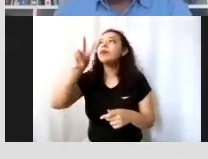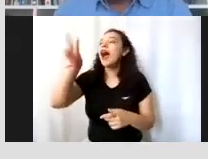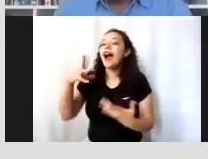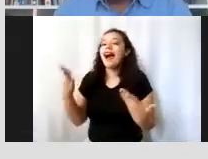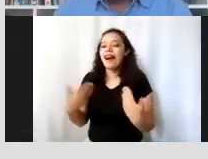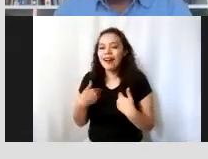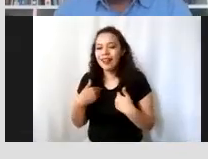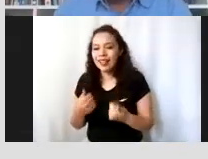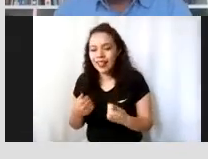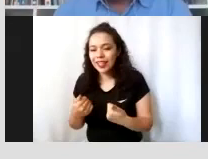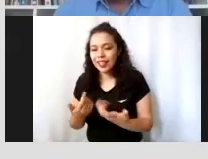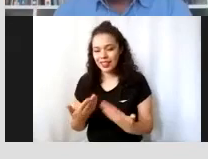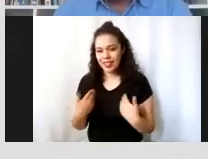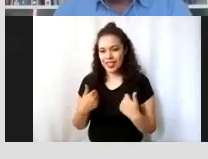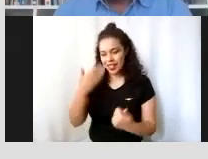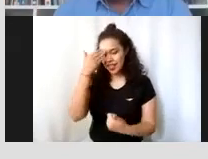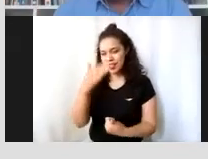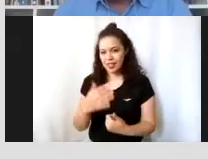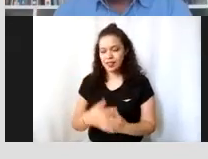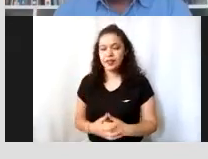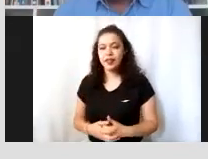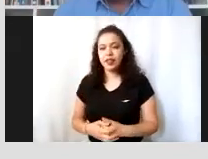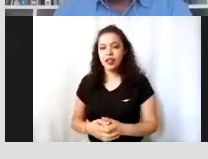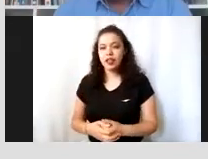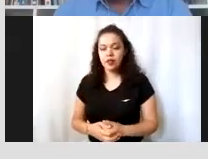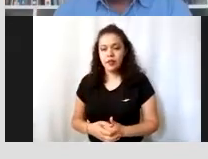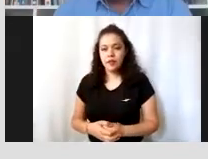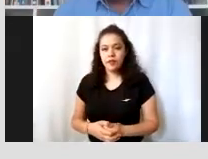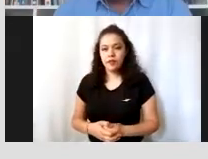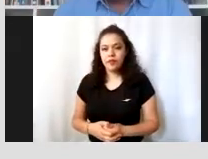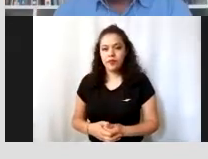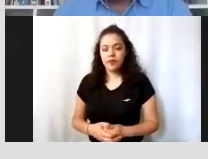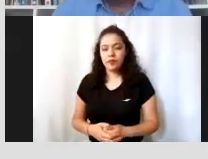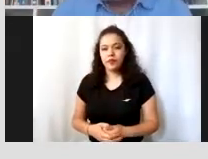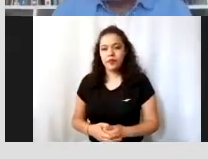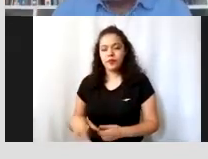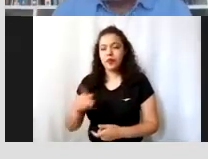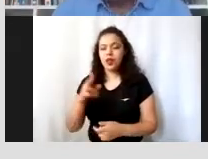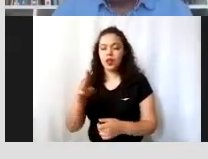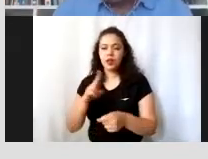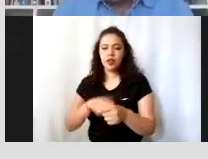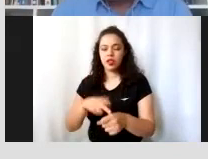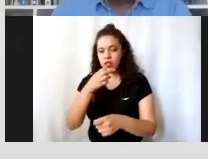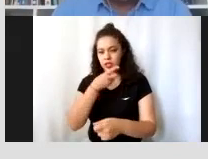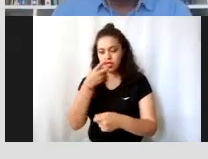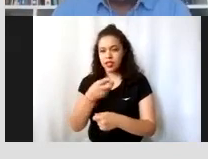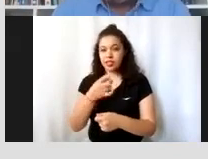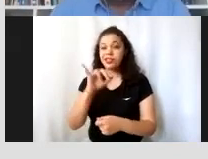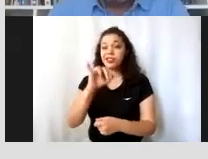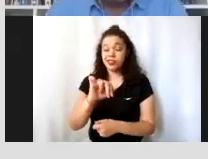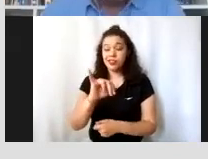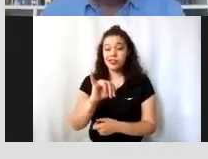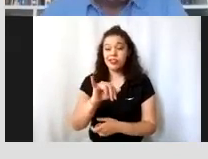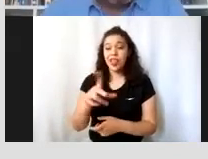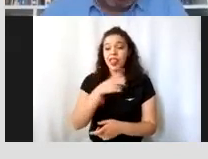los cambios en tu aviso de privacidad o bien que lo acabas de generar. Pero en el caso concreto que me acabas de decir, la respuesta es sí, tienes que